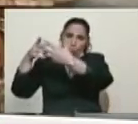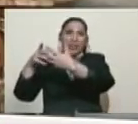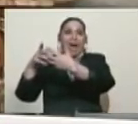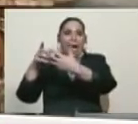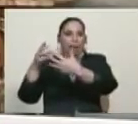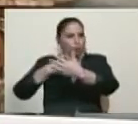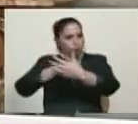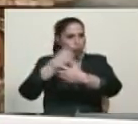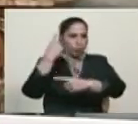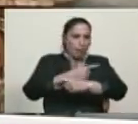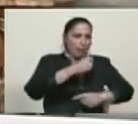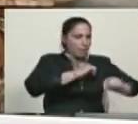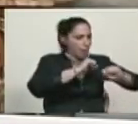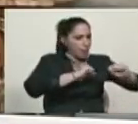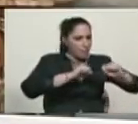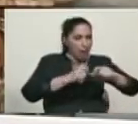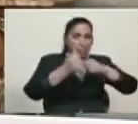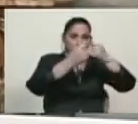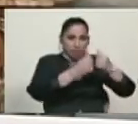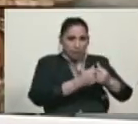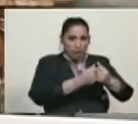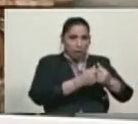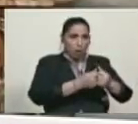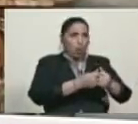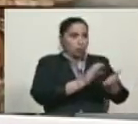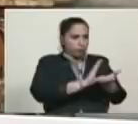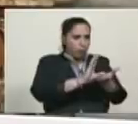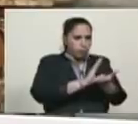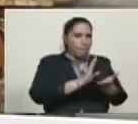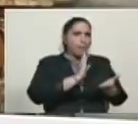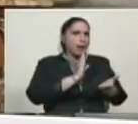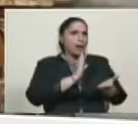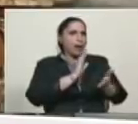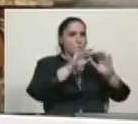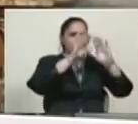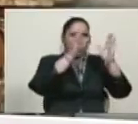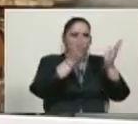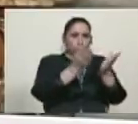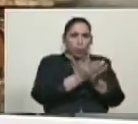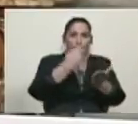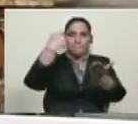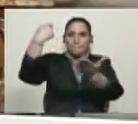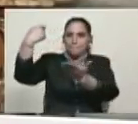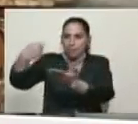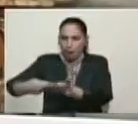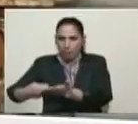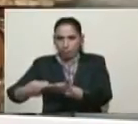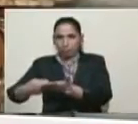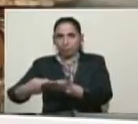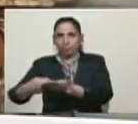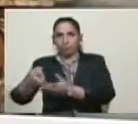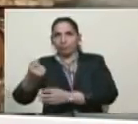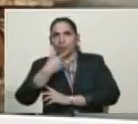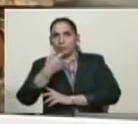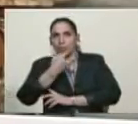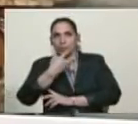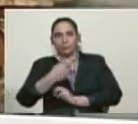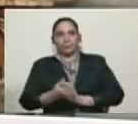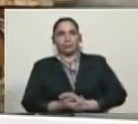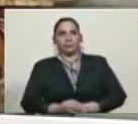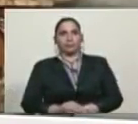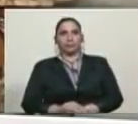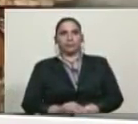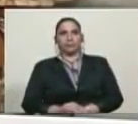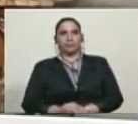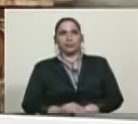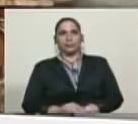el dinero de la cuenta bancaria que lo tengamos en el mundo para dar el medicamento que